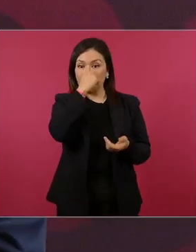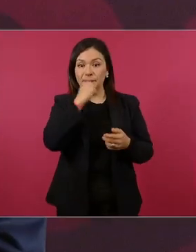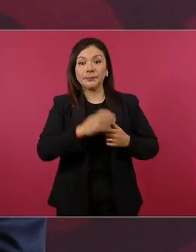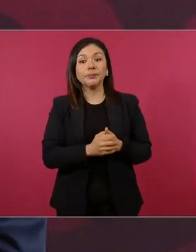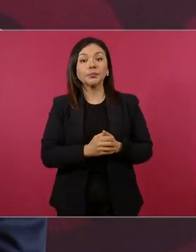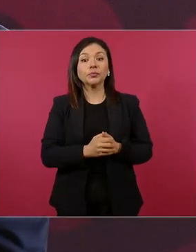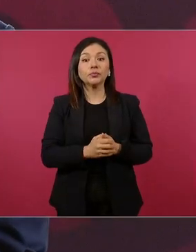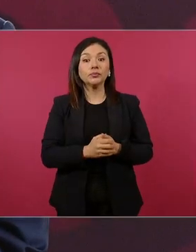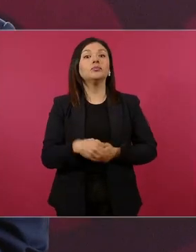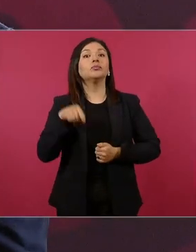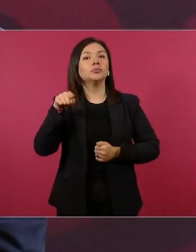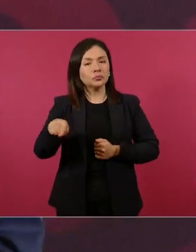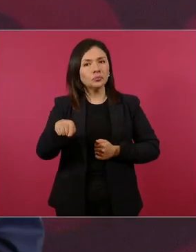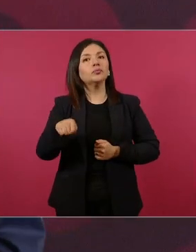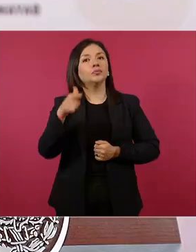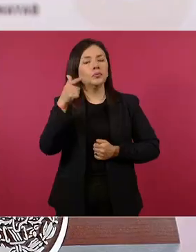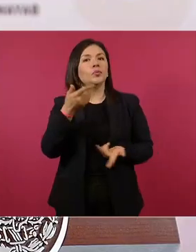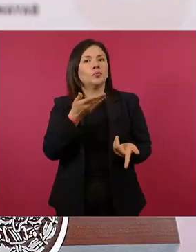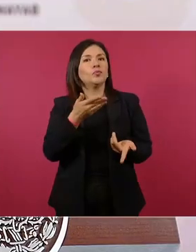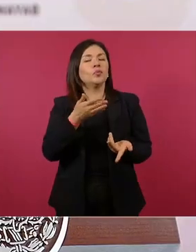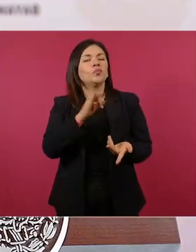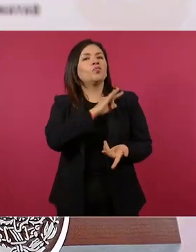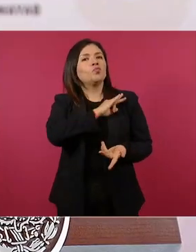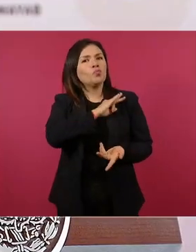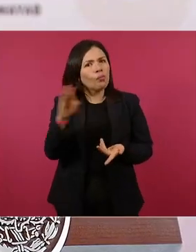pueda mantener